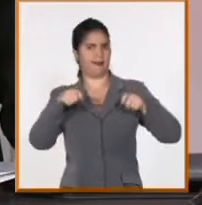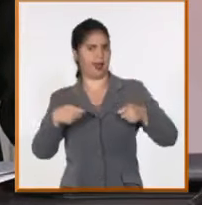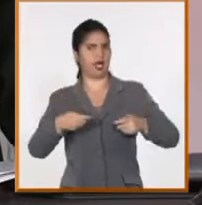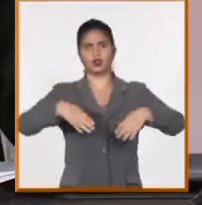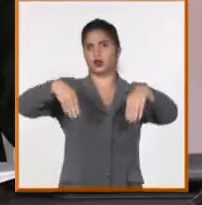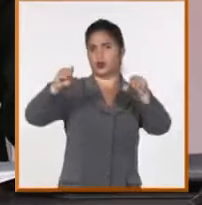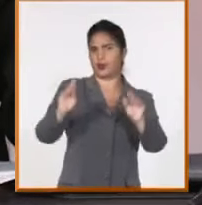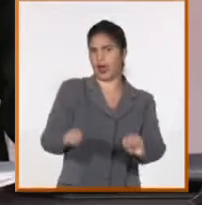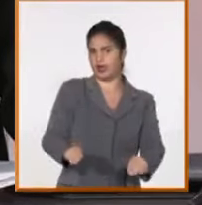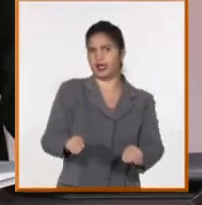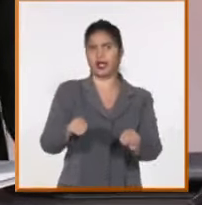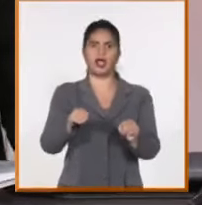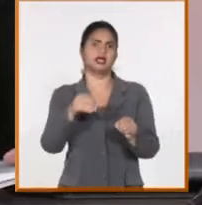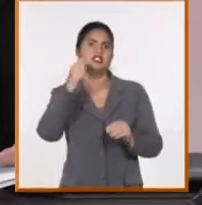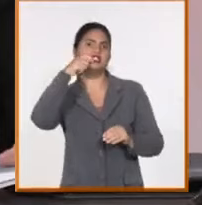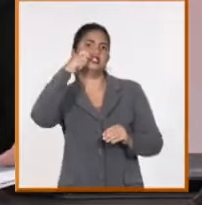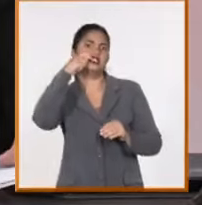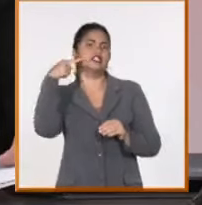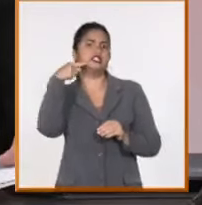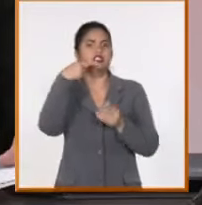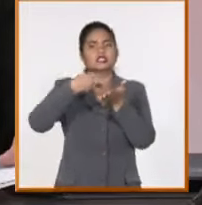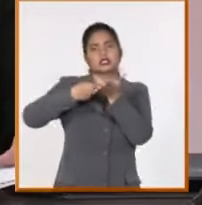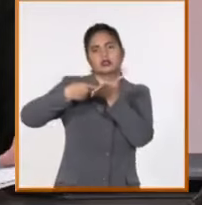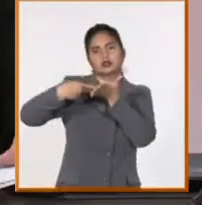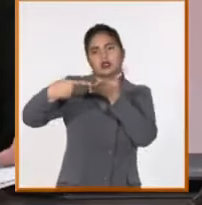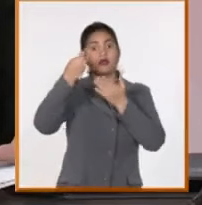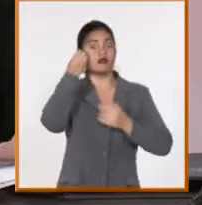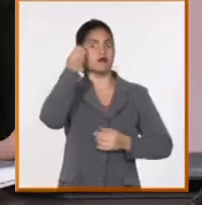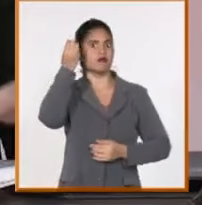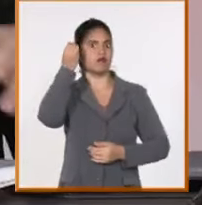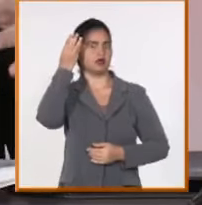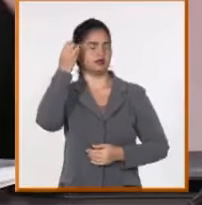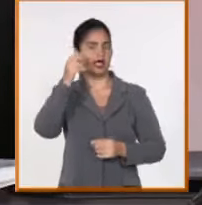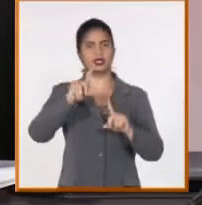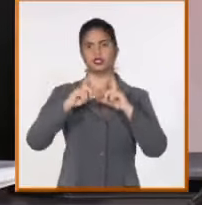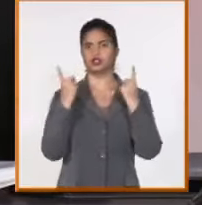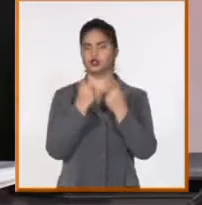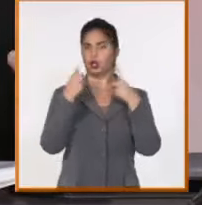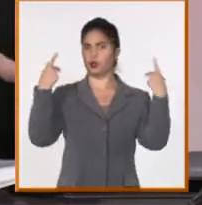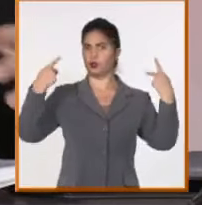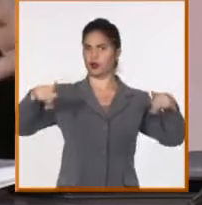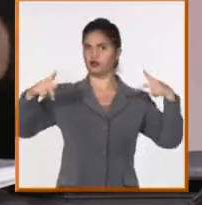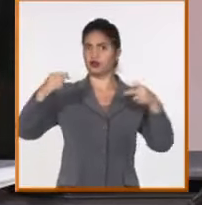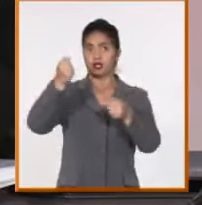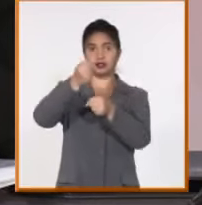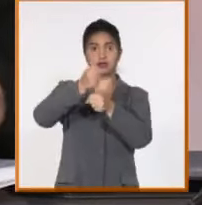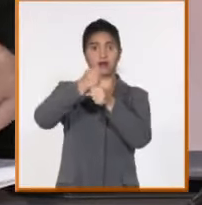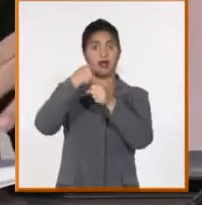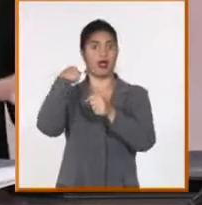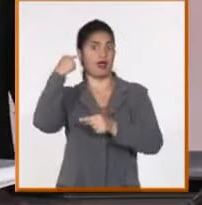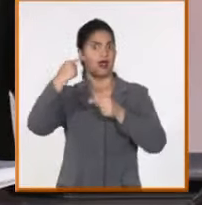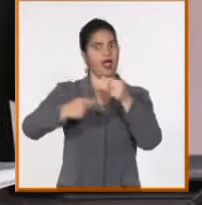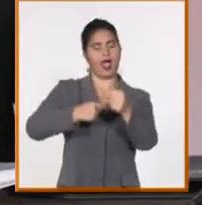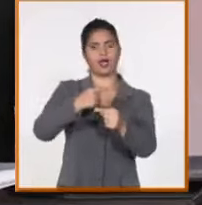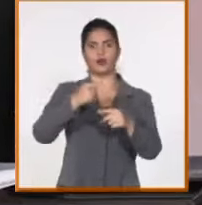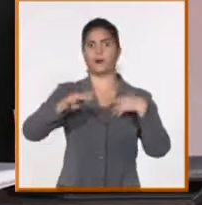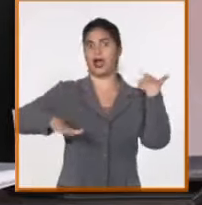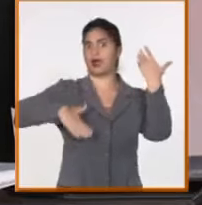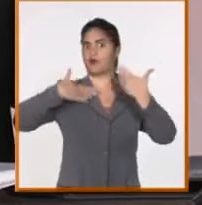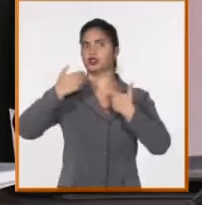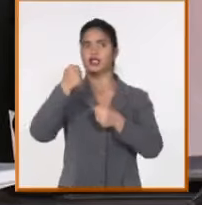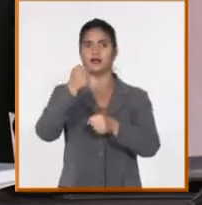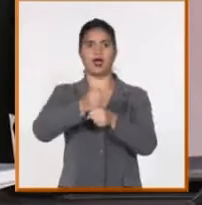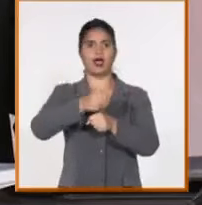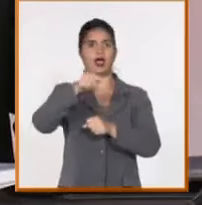personal que ha formado a lo largo de todos estos años hay diversas maneras un papel especial lo tiene